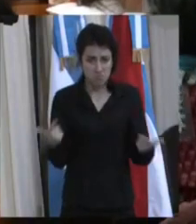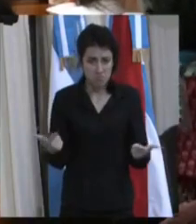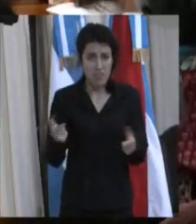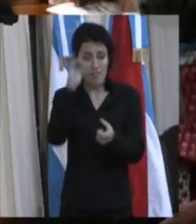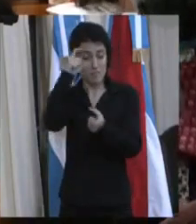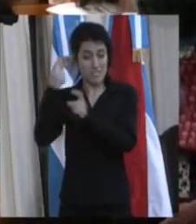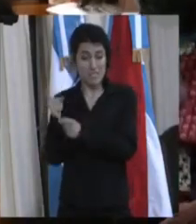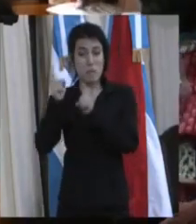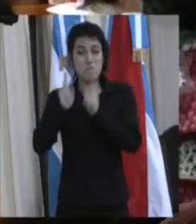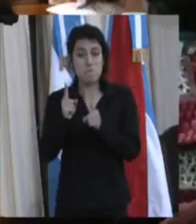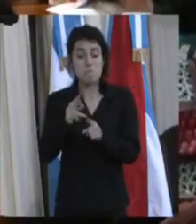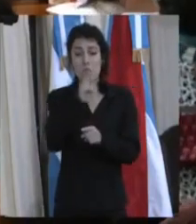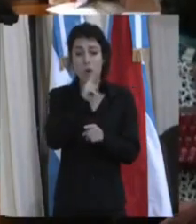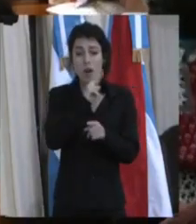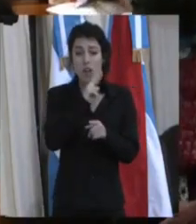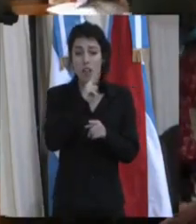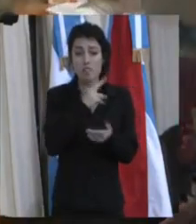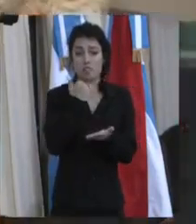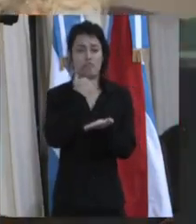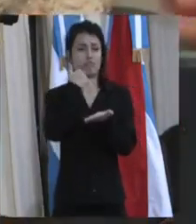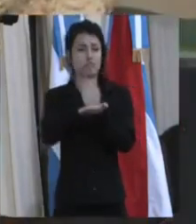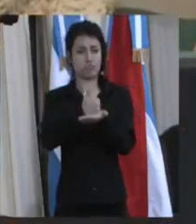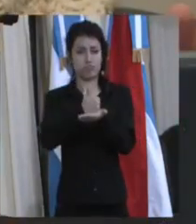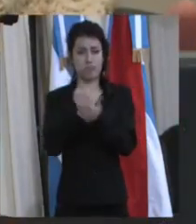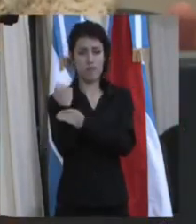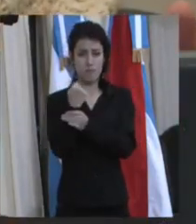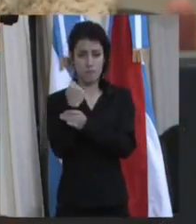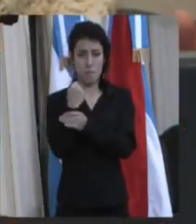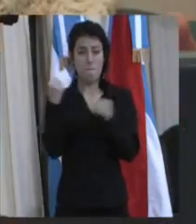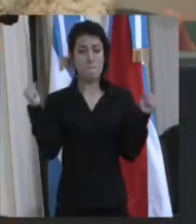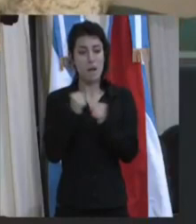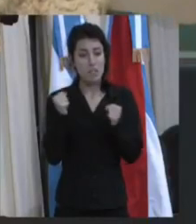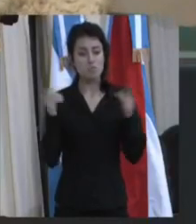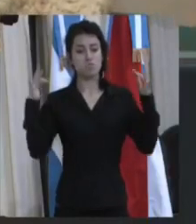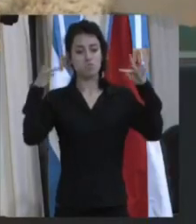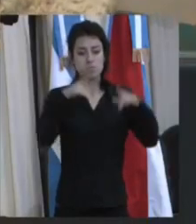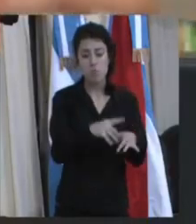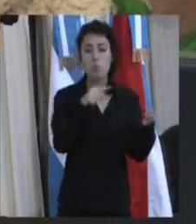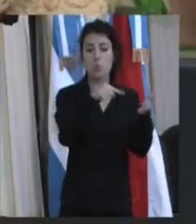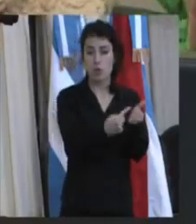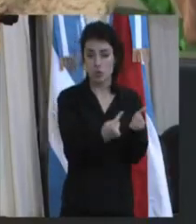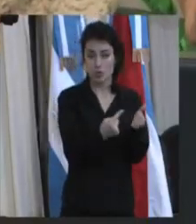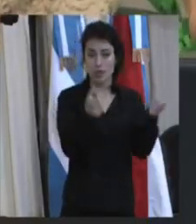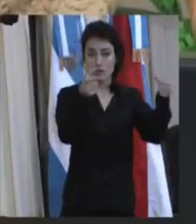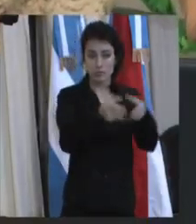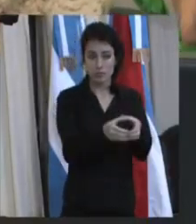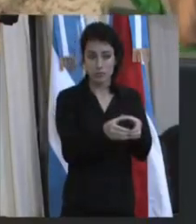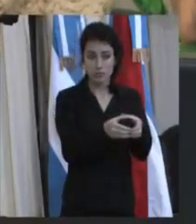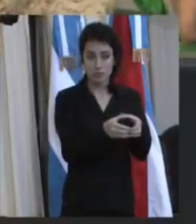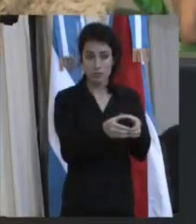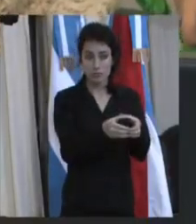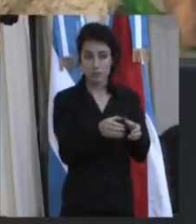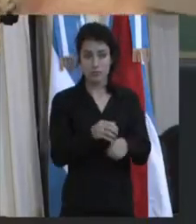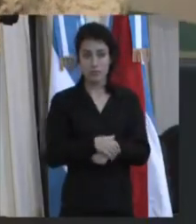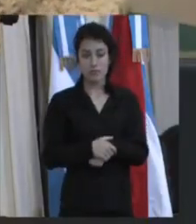estas mismas mujeres líderes. Entonces, en mayo se juntan las mujeres en Buenos Aires y en